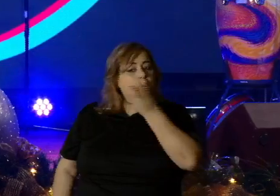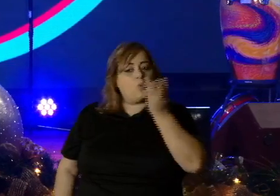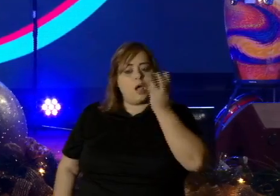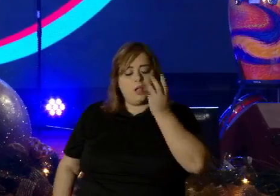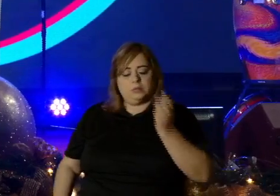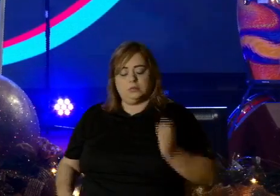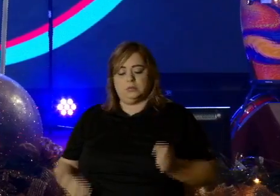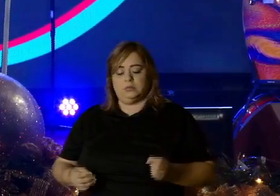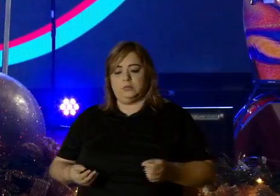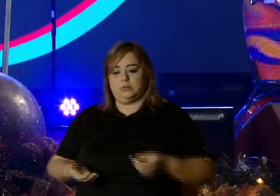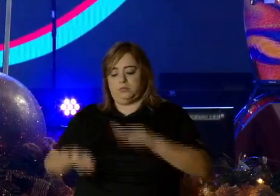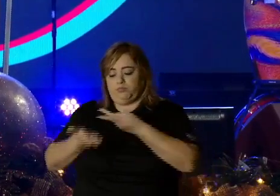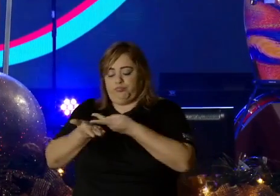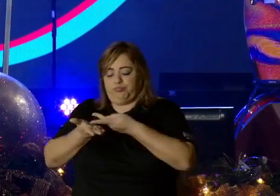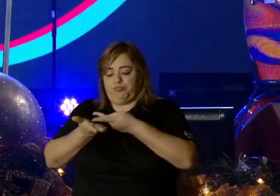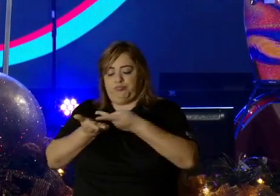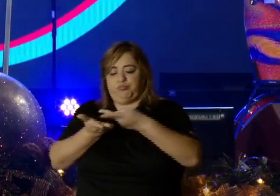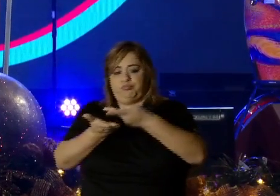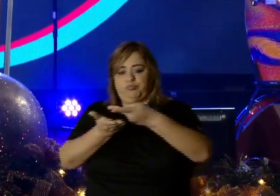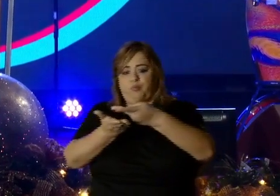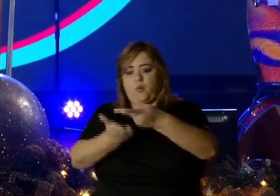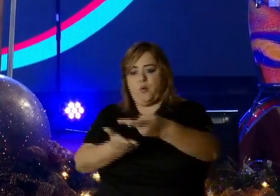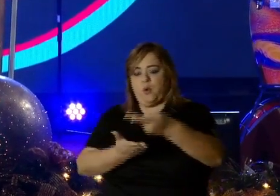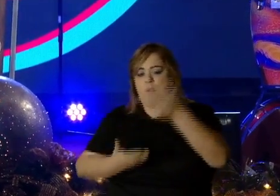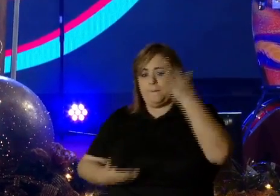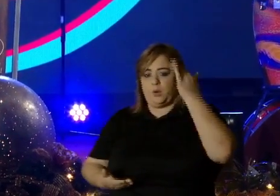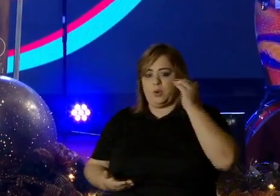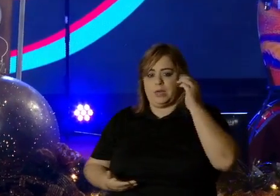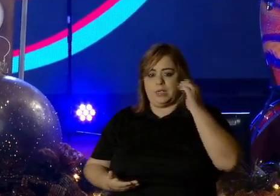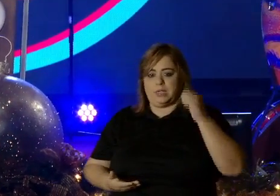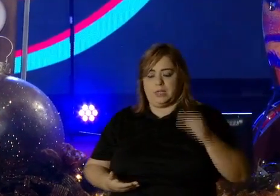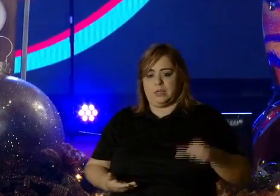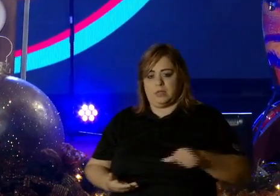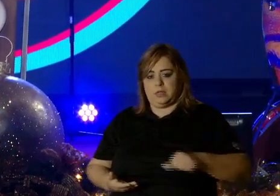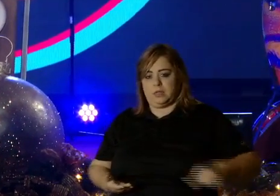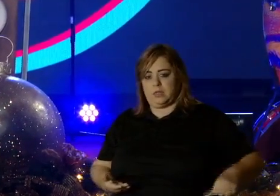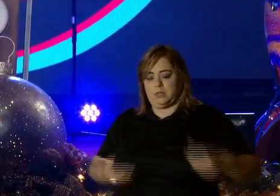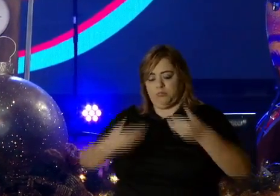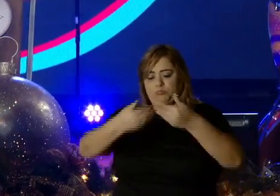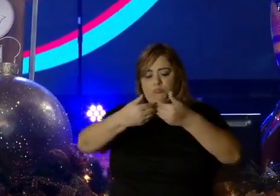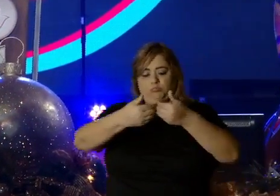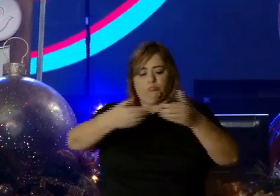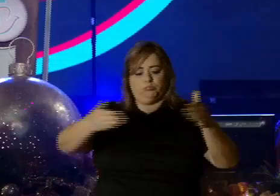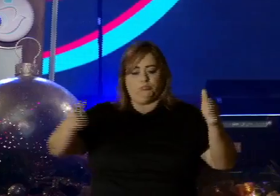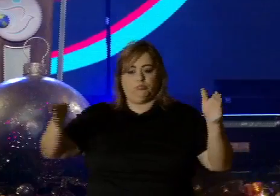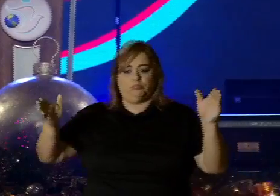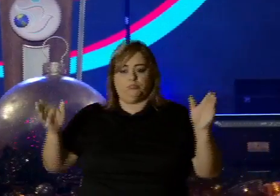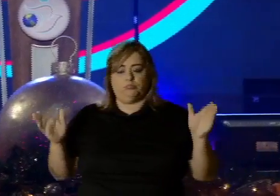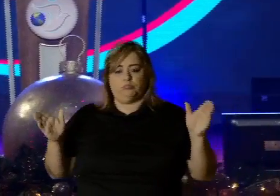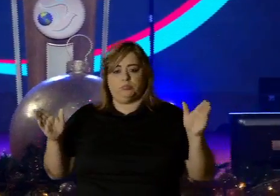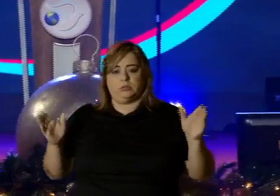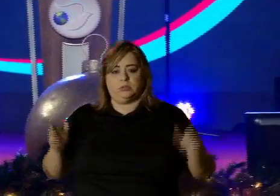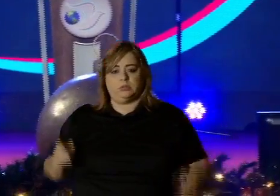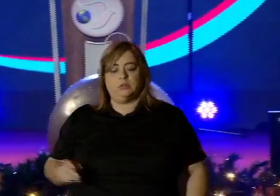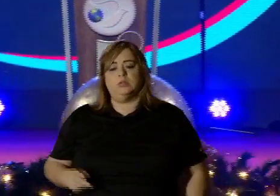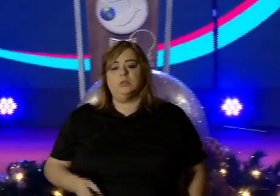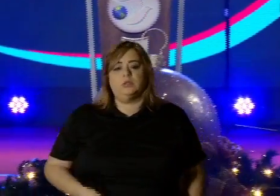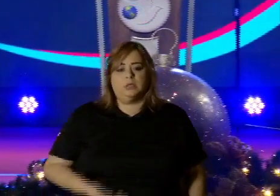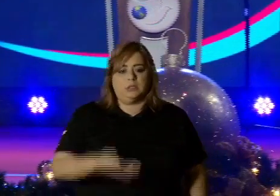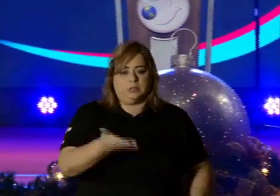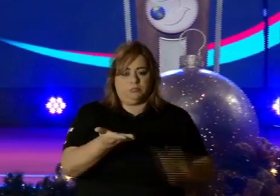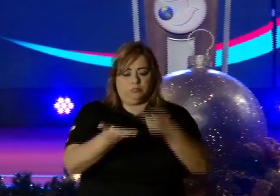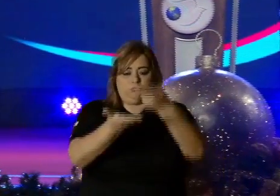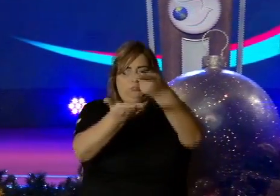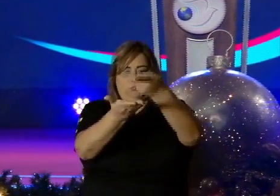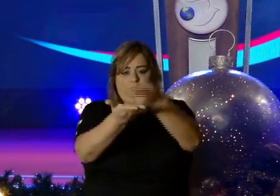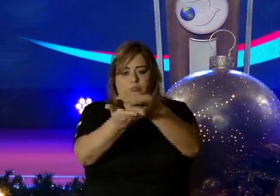hija, por el pasillito. Y al final se abren unas puertas gigantescas de una sala de operaciones impresionante,